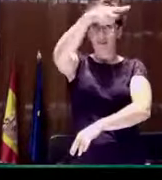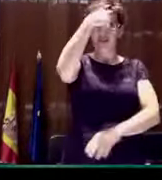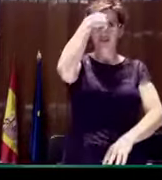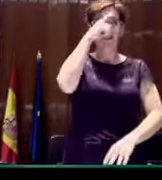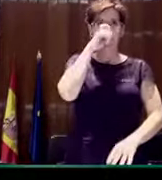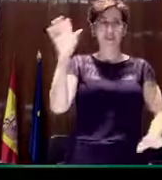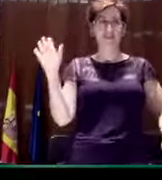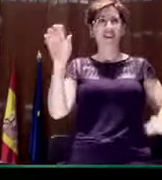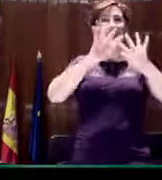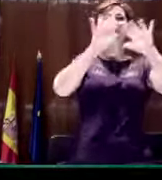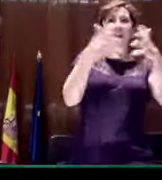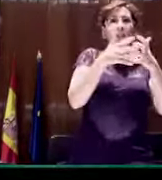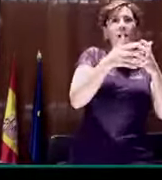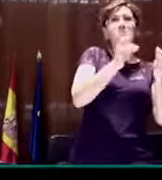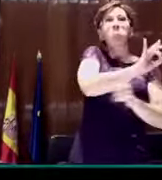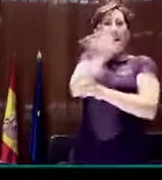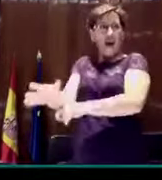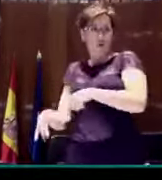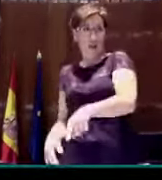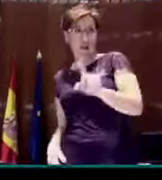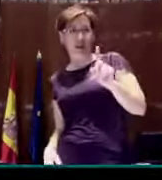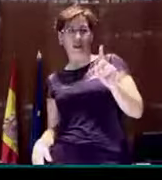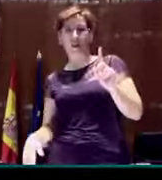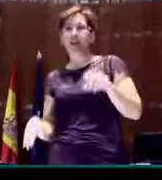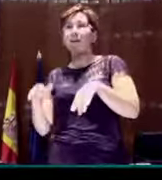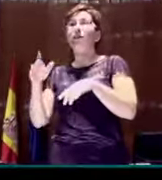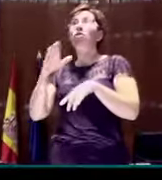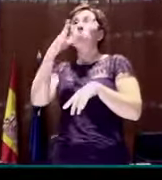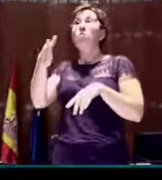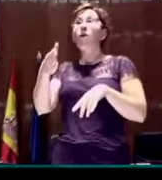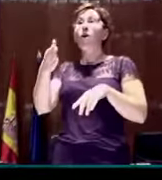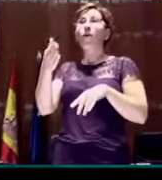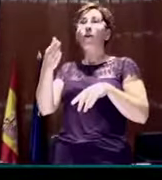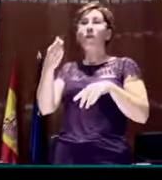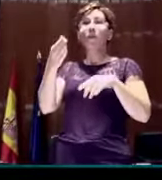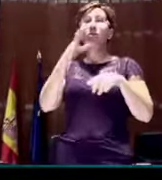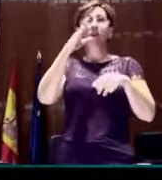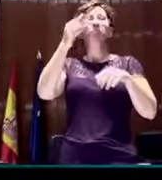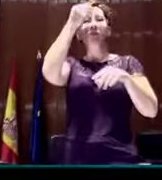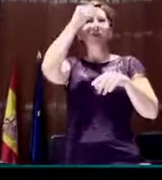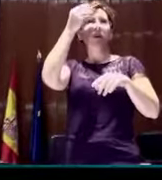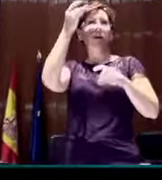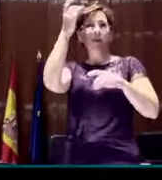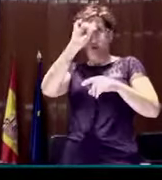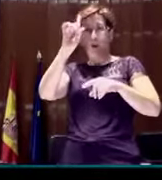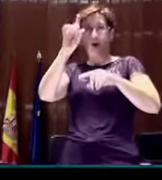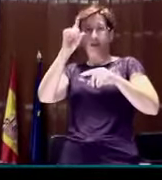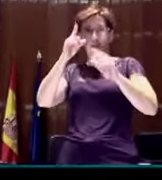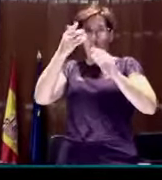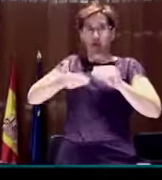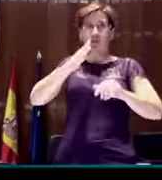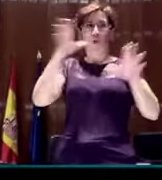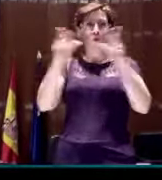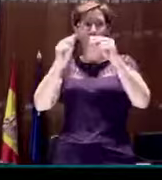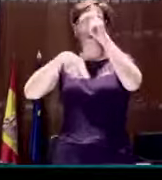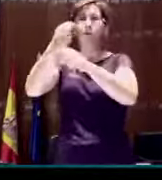porque sí, porque tiene que ver con lo que voy, una de las conclusiones a las que voy a llegar al final. También otra